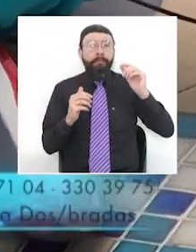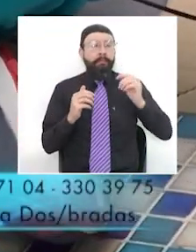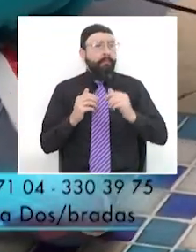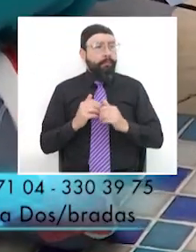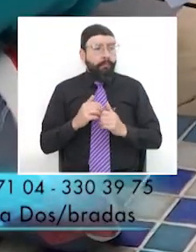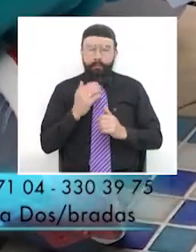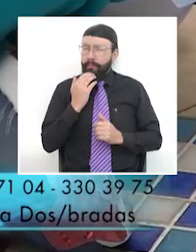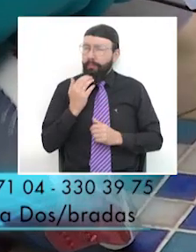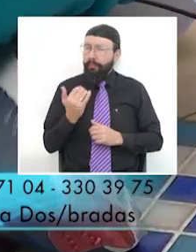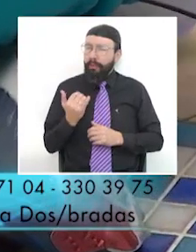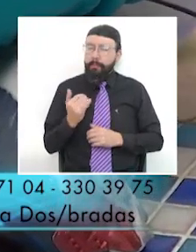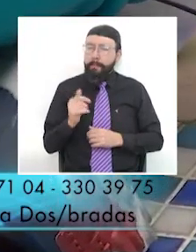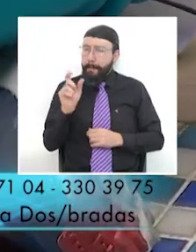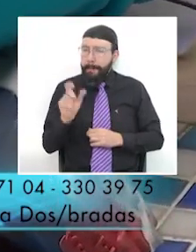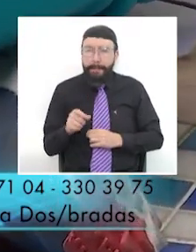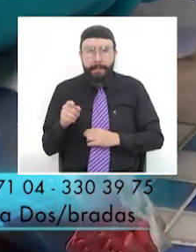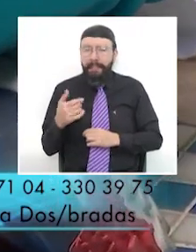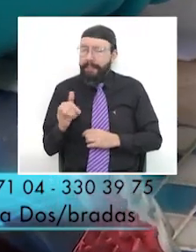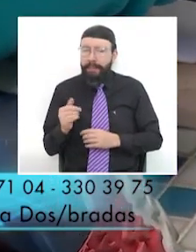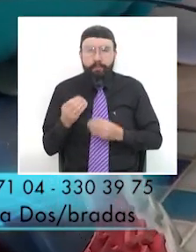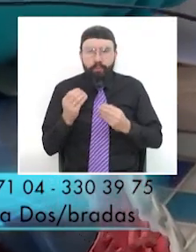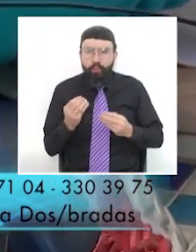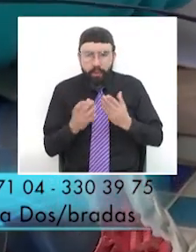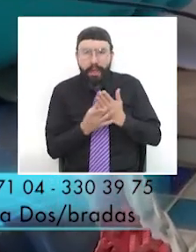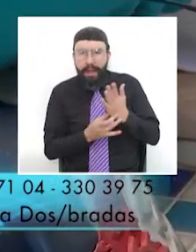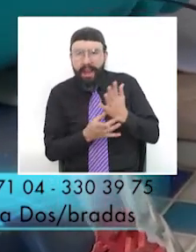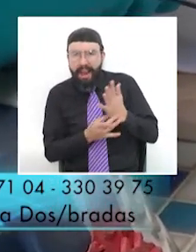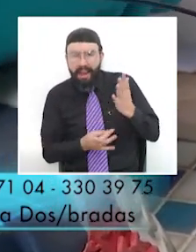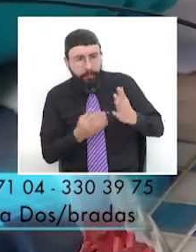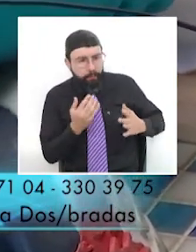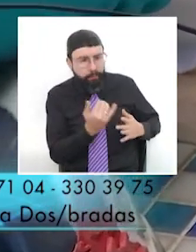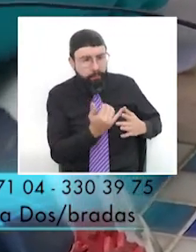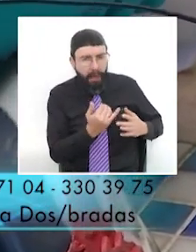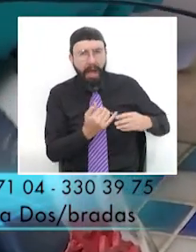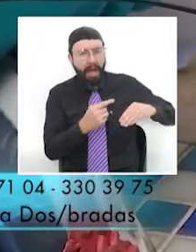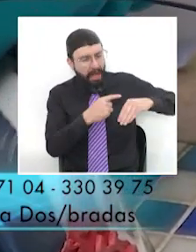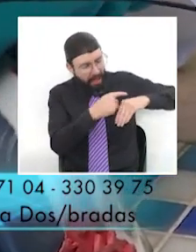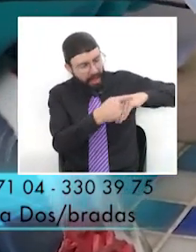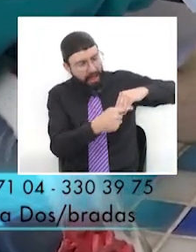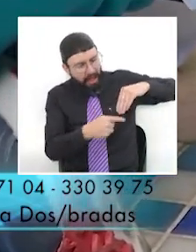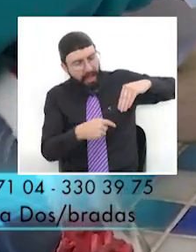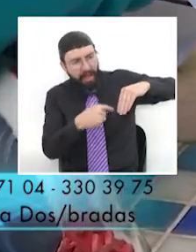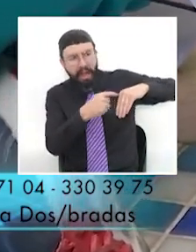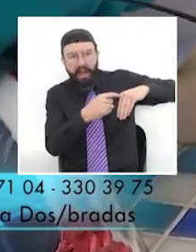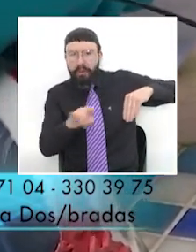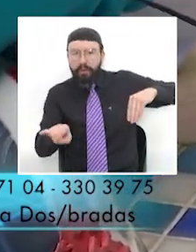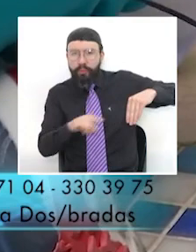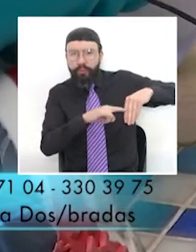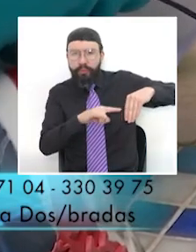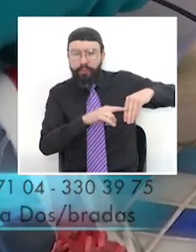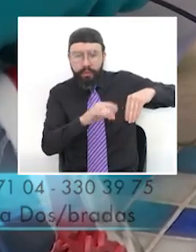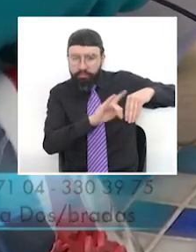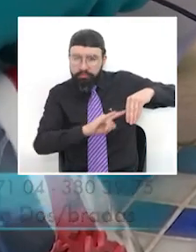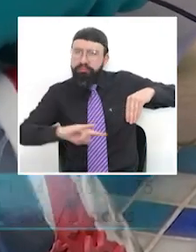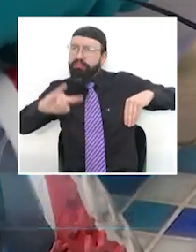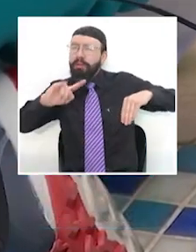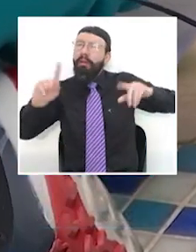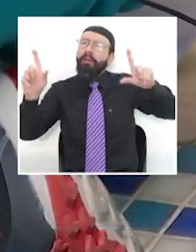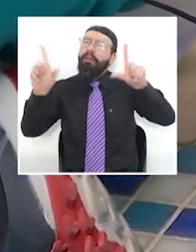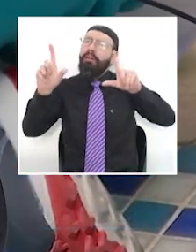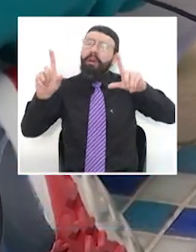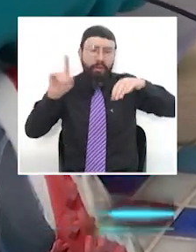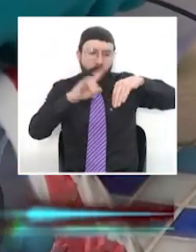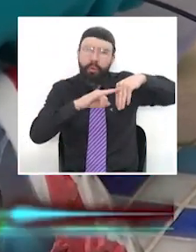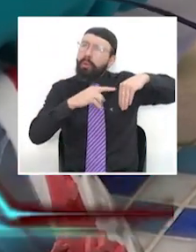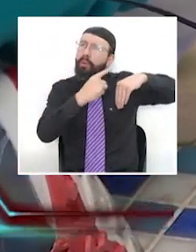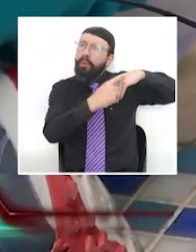que está de pronto ya infiltrado por grasa, voy a ver que al llegar las ondas a interpretar la imagen en la pantalla,